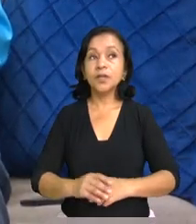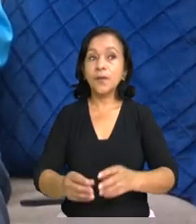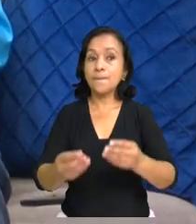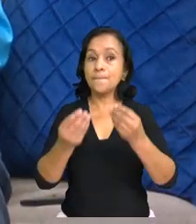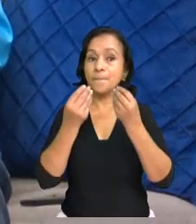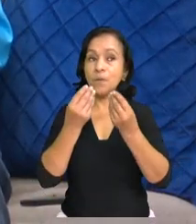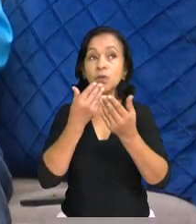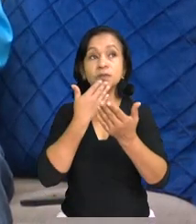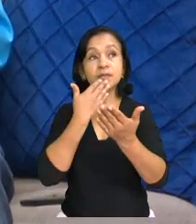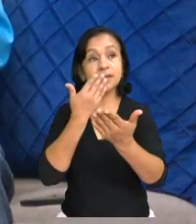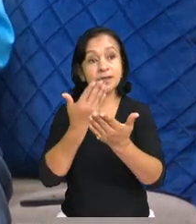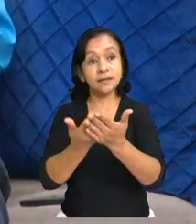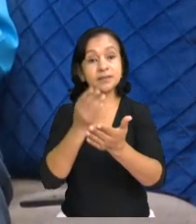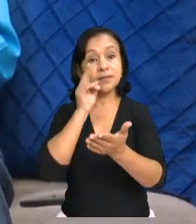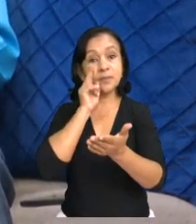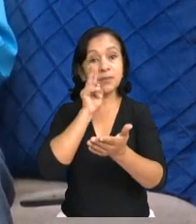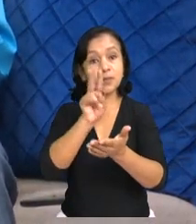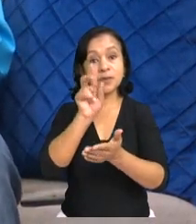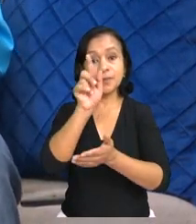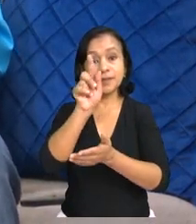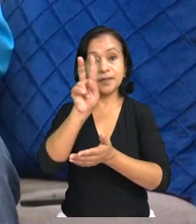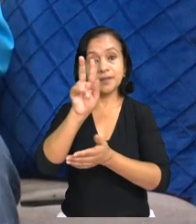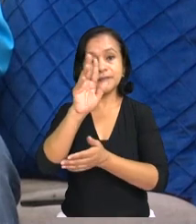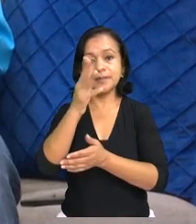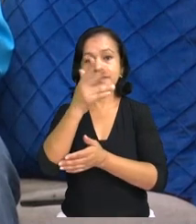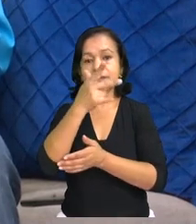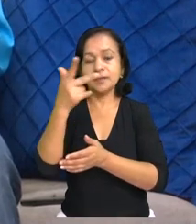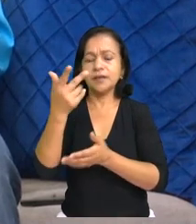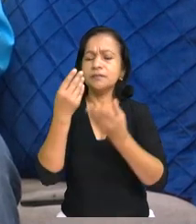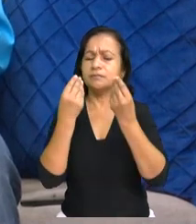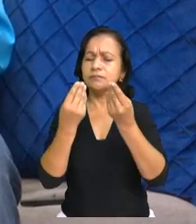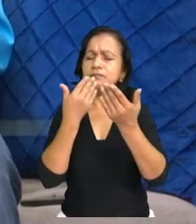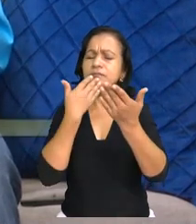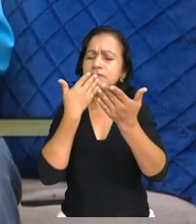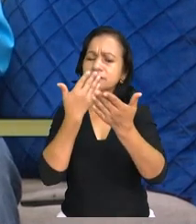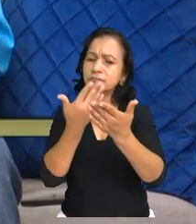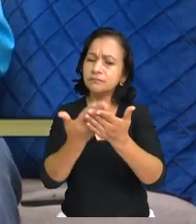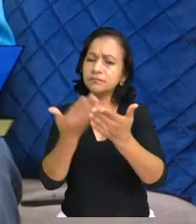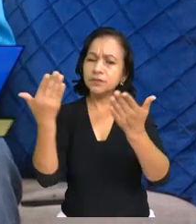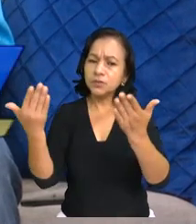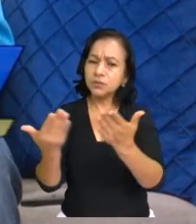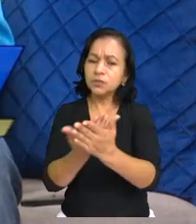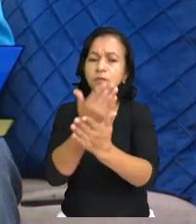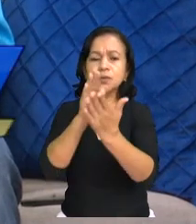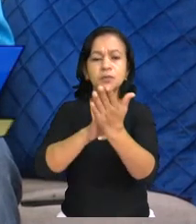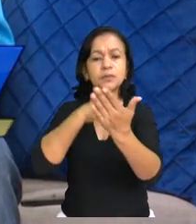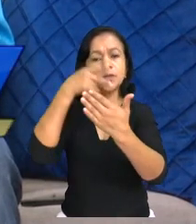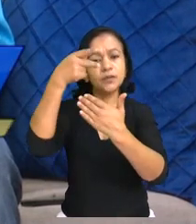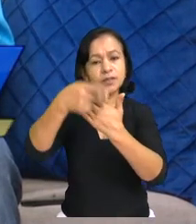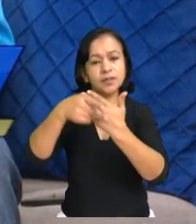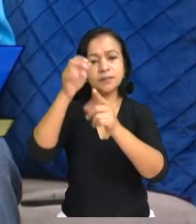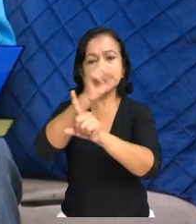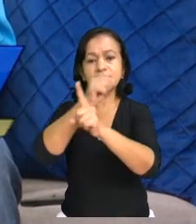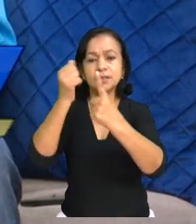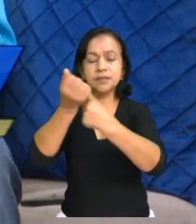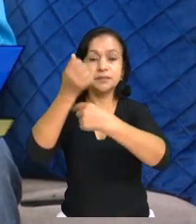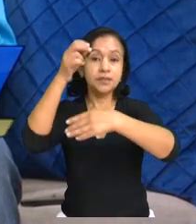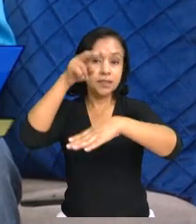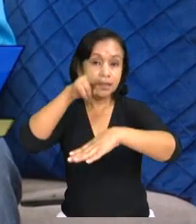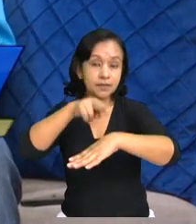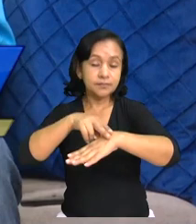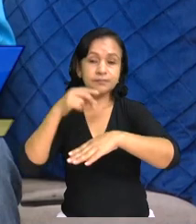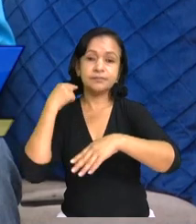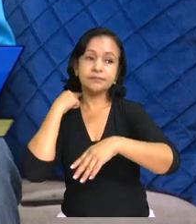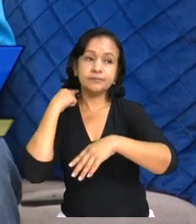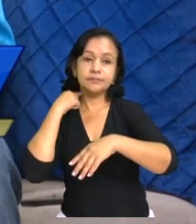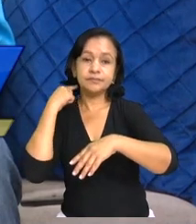Muchísimas gracias por estar en sintonía del canal parlamentario. Muchísimas gracias por acompañarnos en una nueva edición de su programa Desde el Parlamento. Siempre una